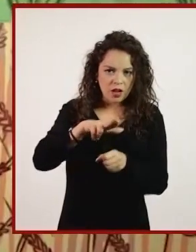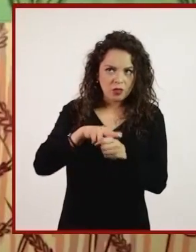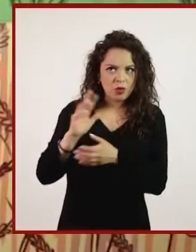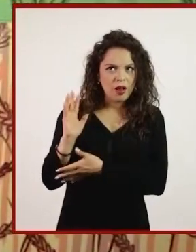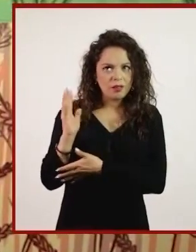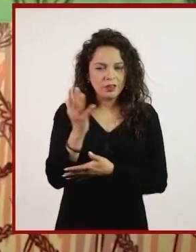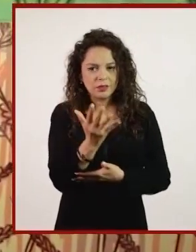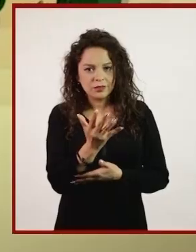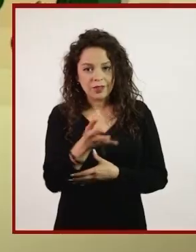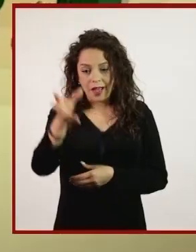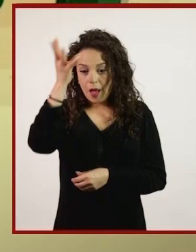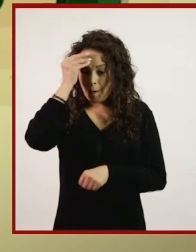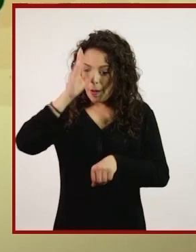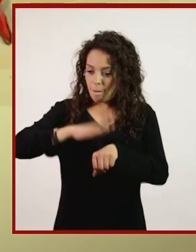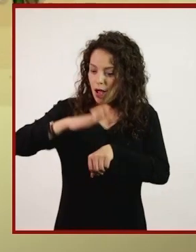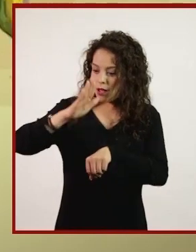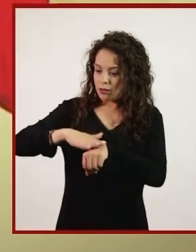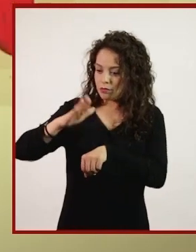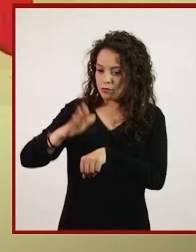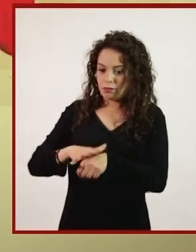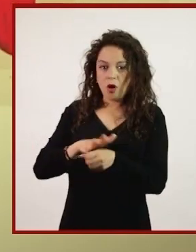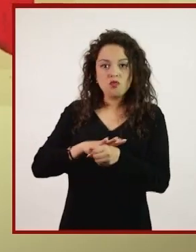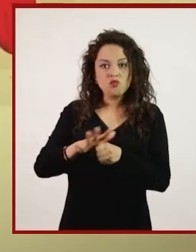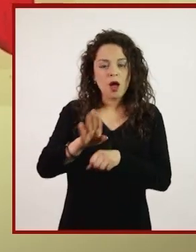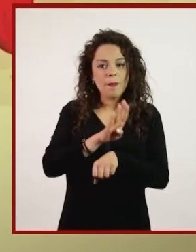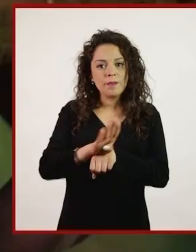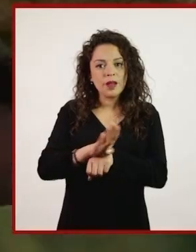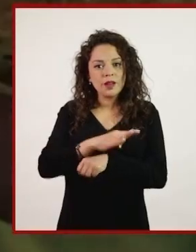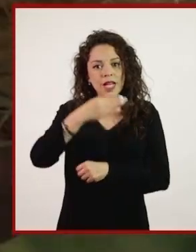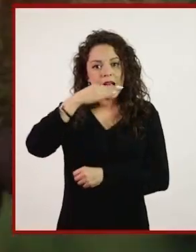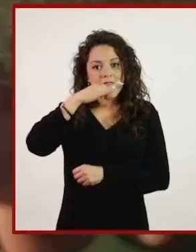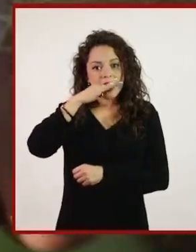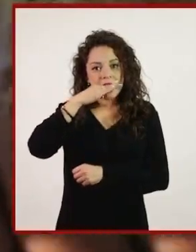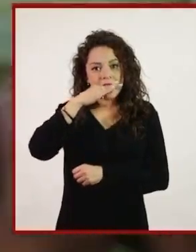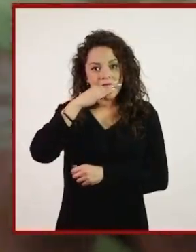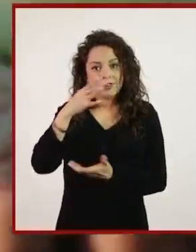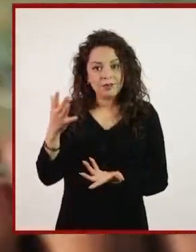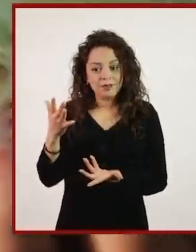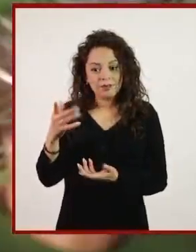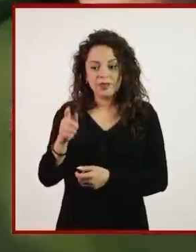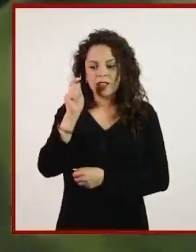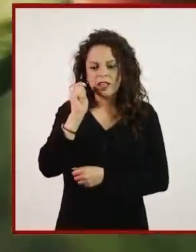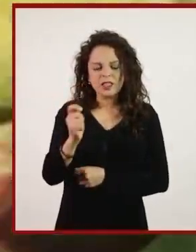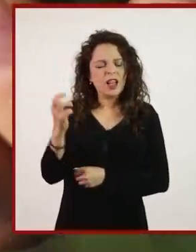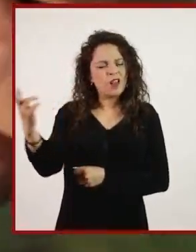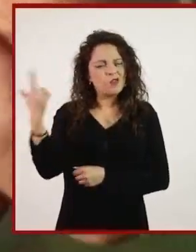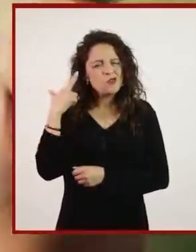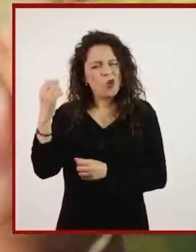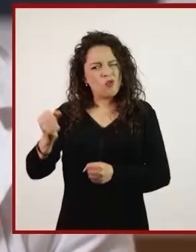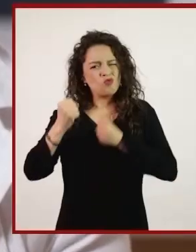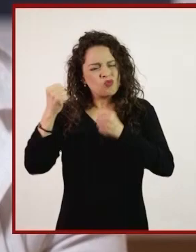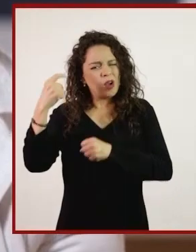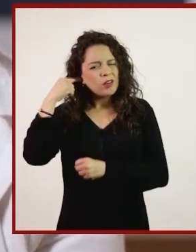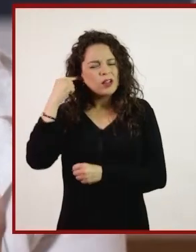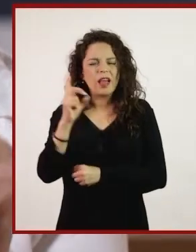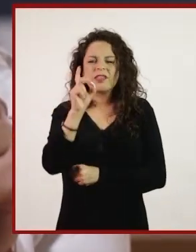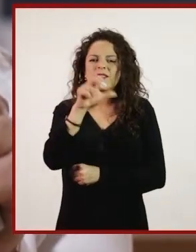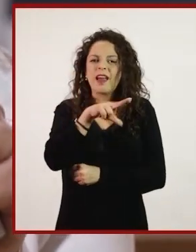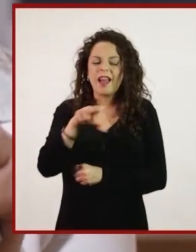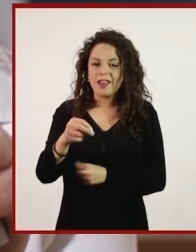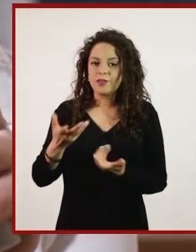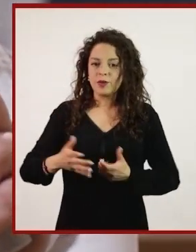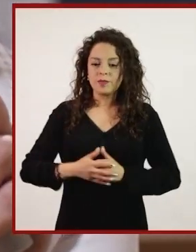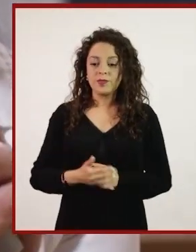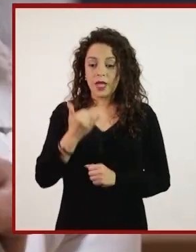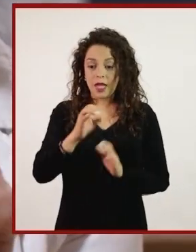naturaleza, biodiversidad, salud y alimentación. Aprendimos más sobre los beneficios del maíz, sobre el daño